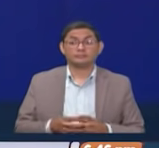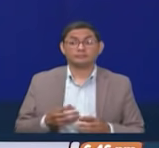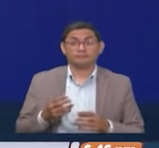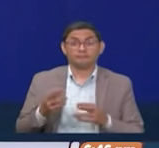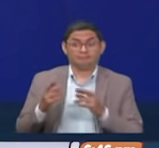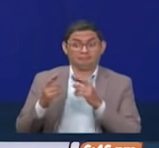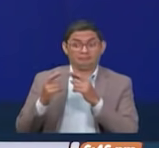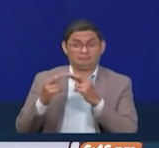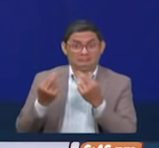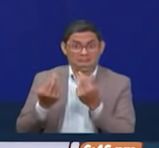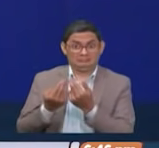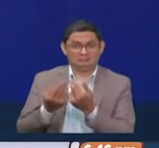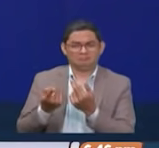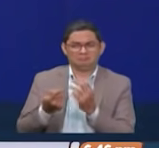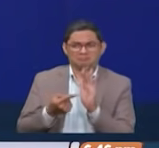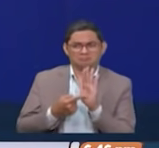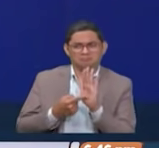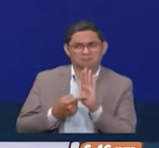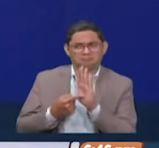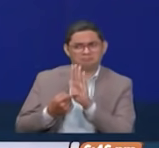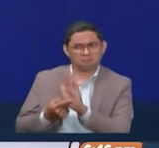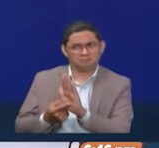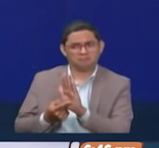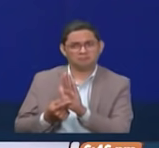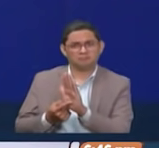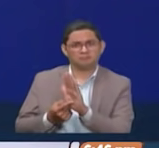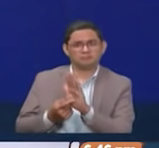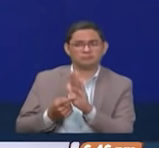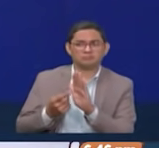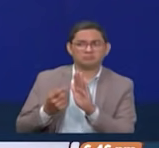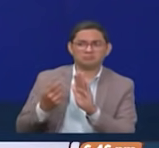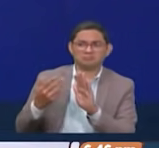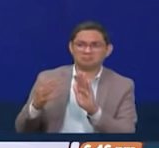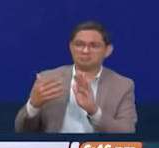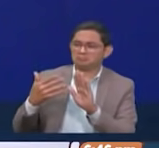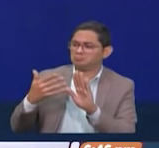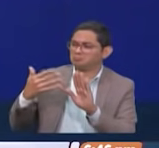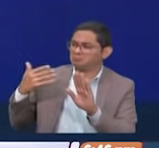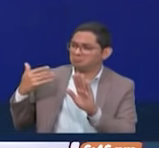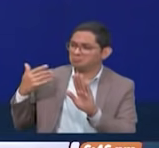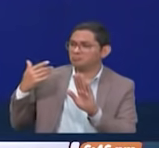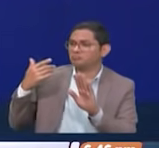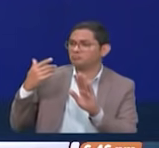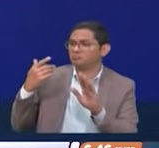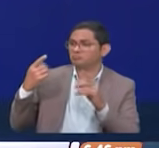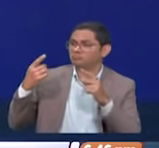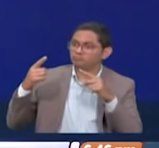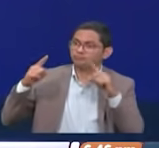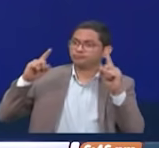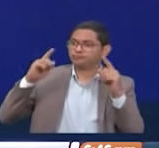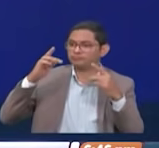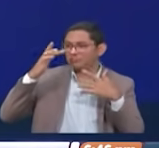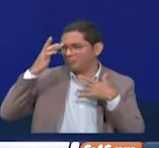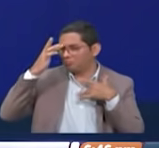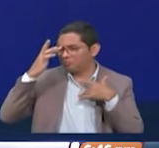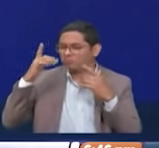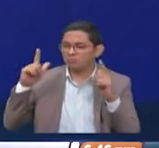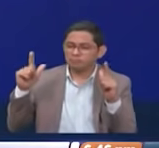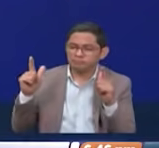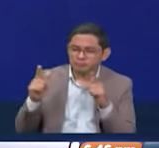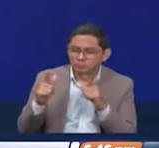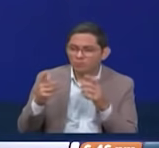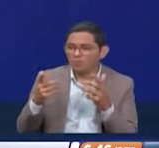le presentamos a estos empresarios los logros en materia de salud pública que hemos alcanzado en panamá